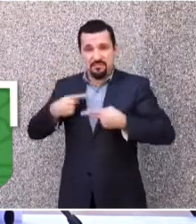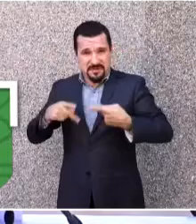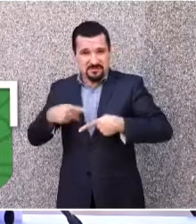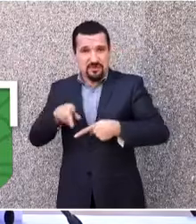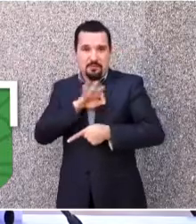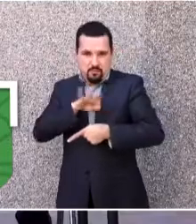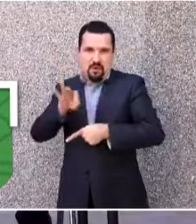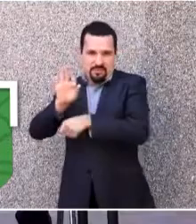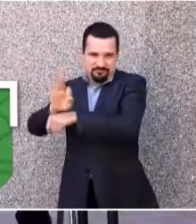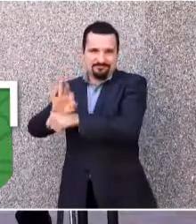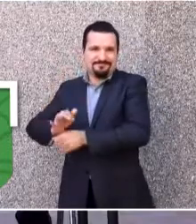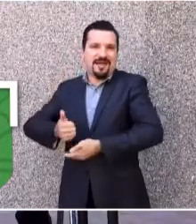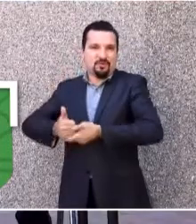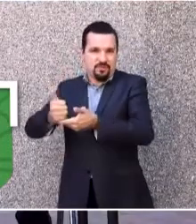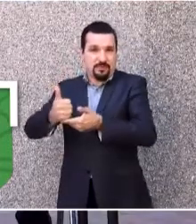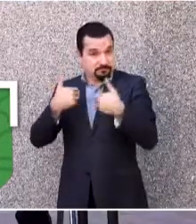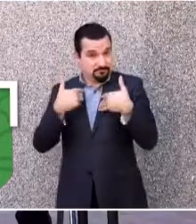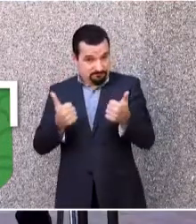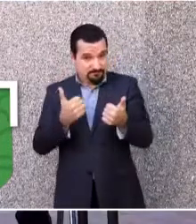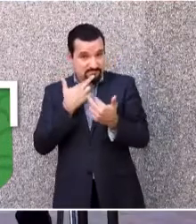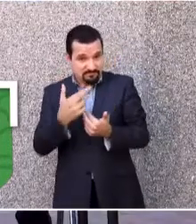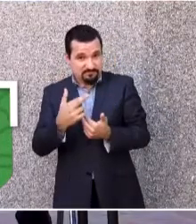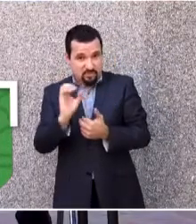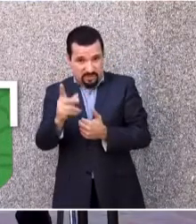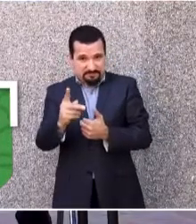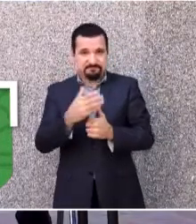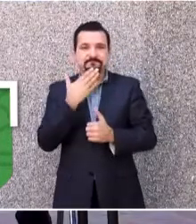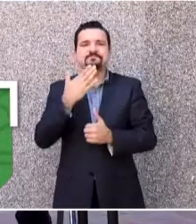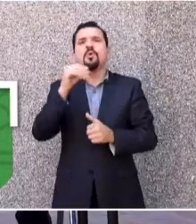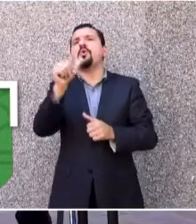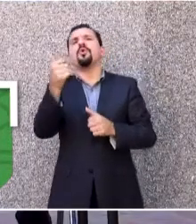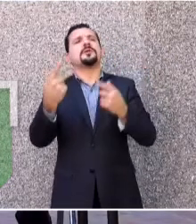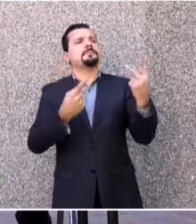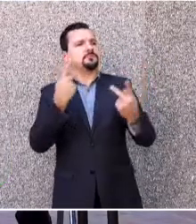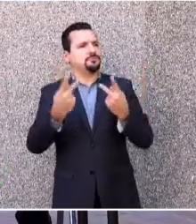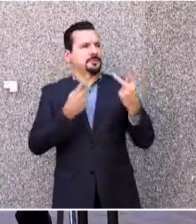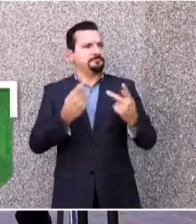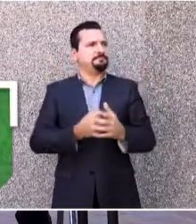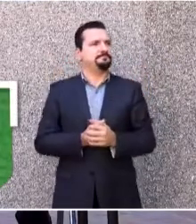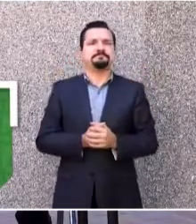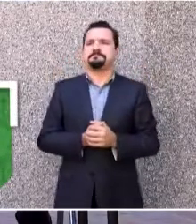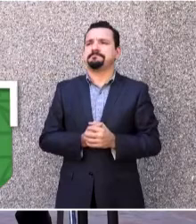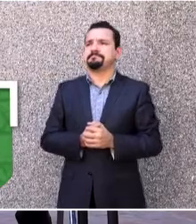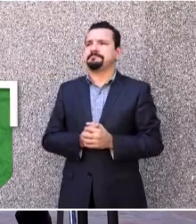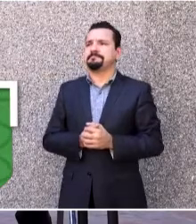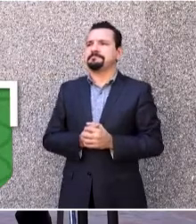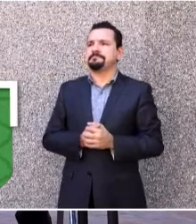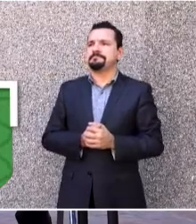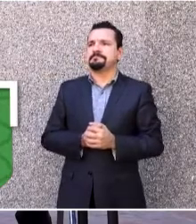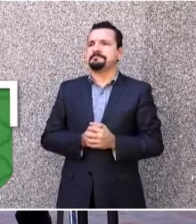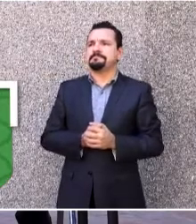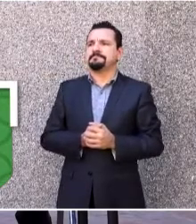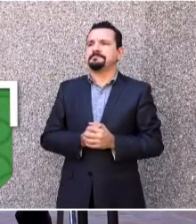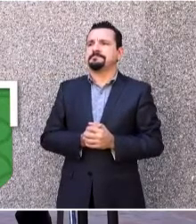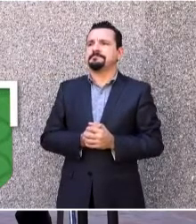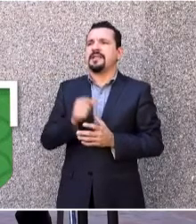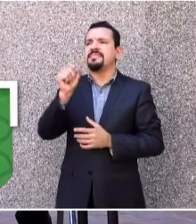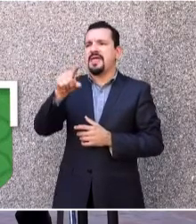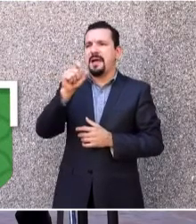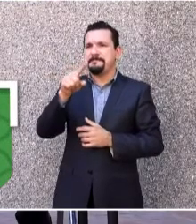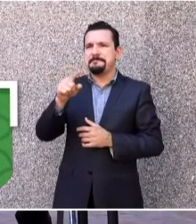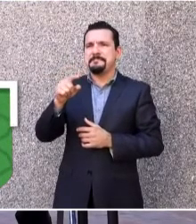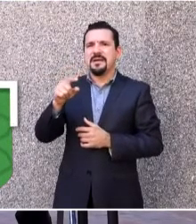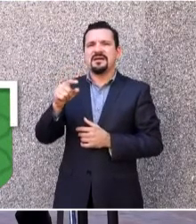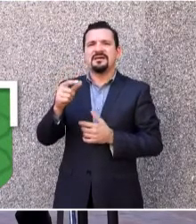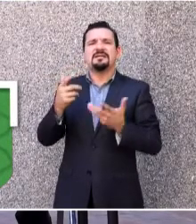queda? Muy bien, sí. La que sigue, doctor, digo, secretario. ¿Qué hacer cuando